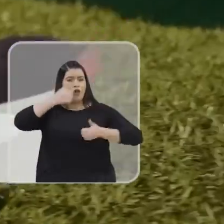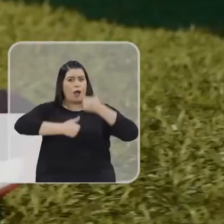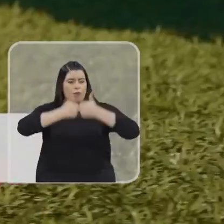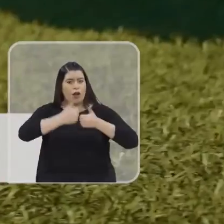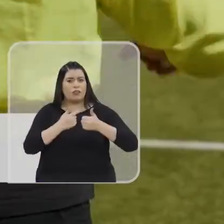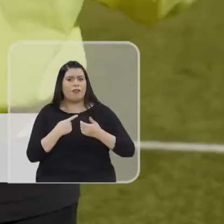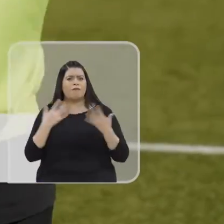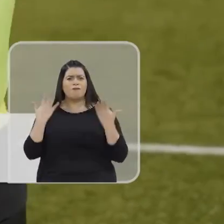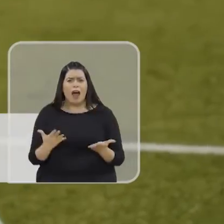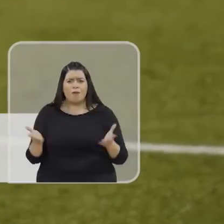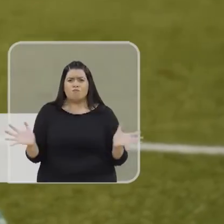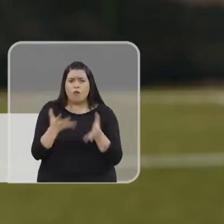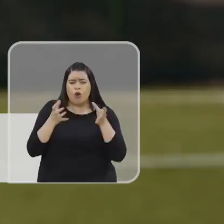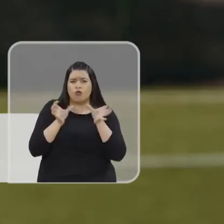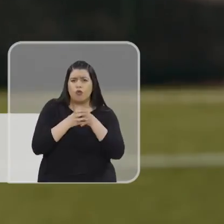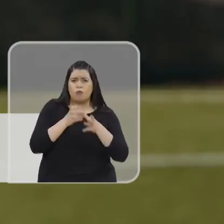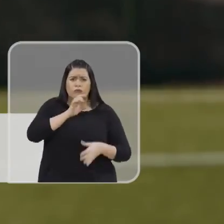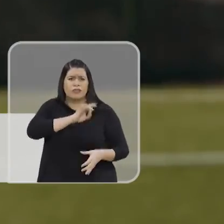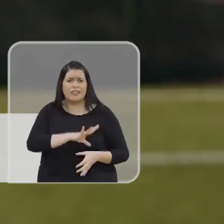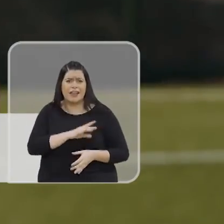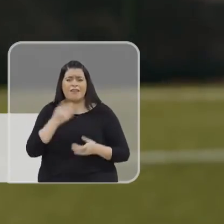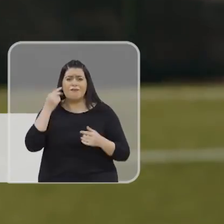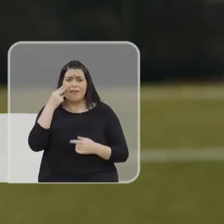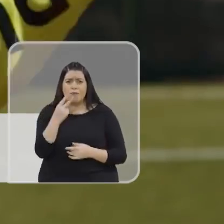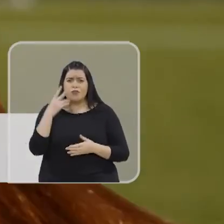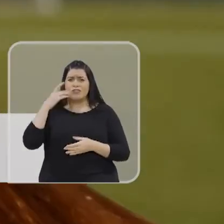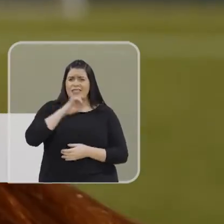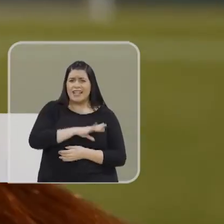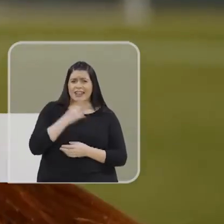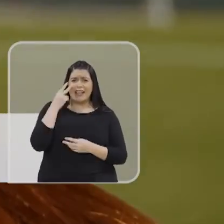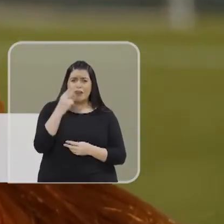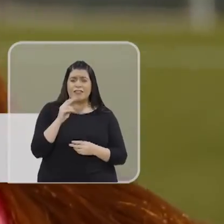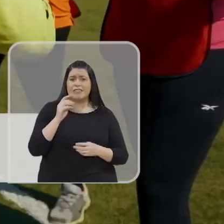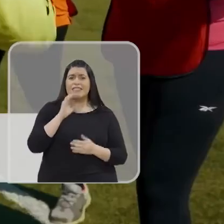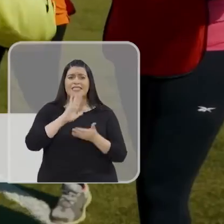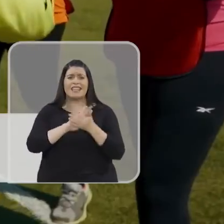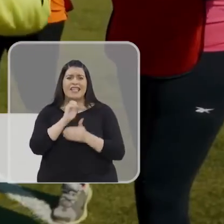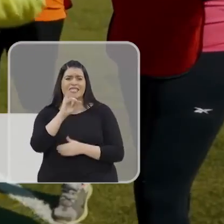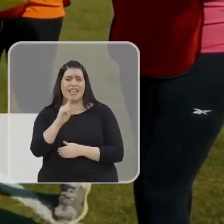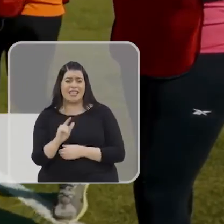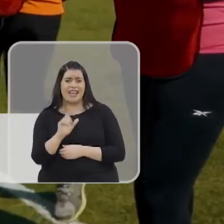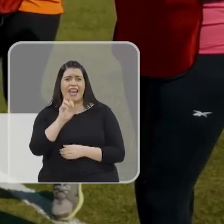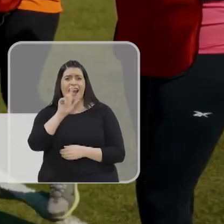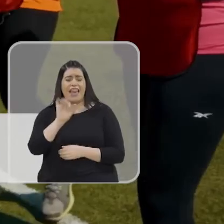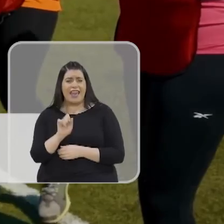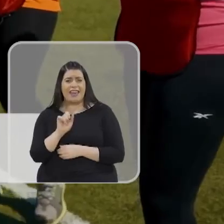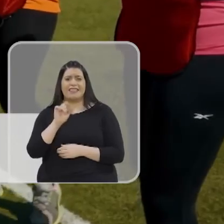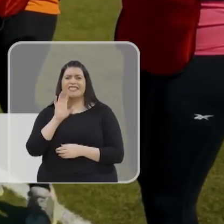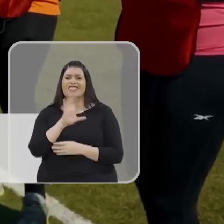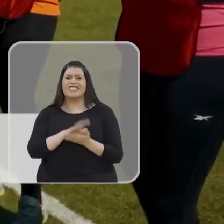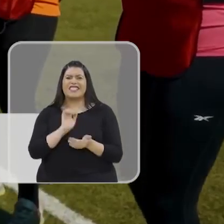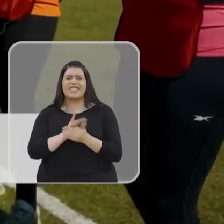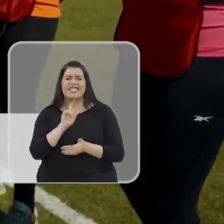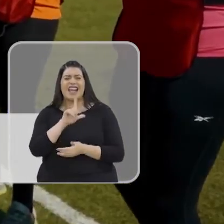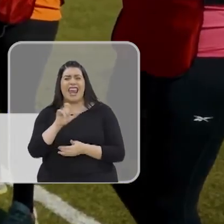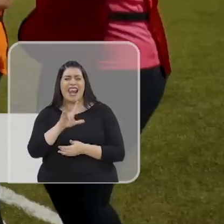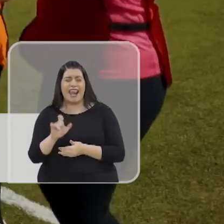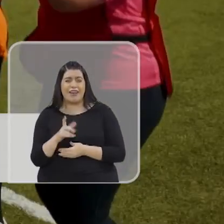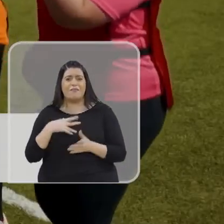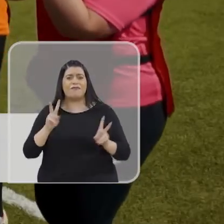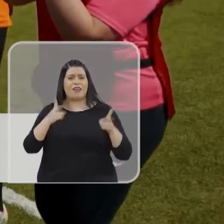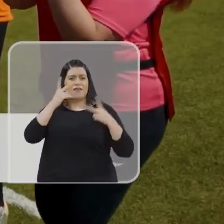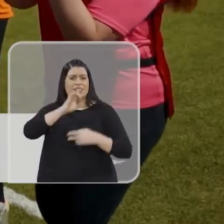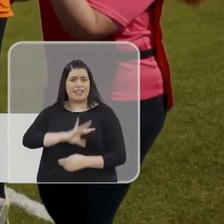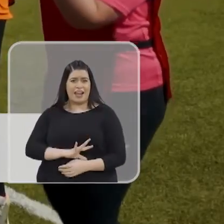varios campeonatos. ¡Vamos, chicas! ¡Vamos, Chile! ¡Te quiero ver! ¡CHI! ¡Sí! ¡L! ¡Sí! ¡Sí, sí,